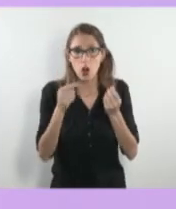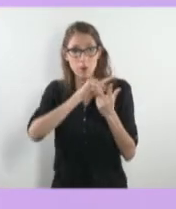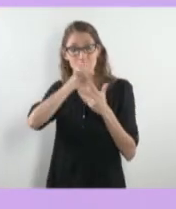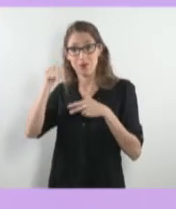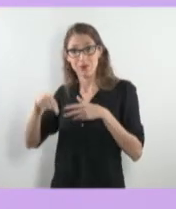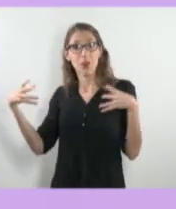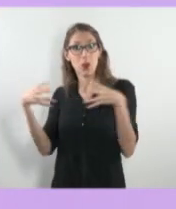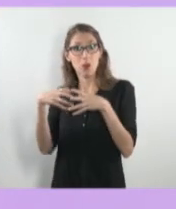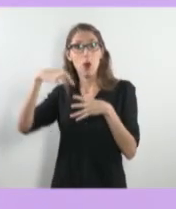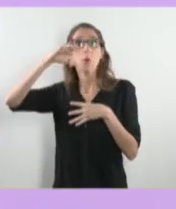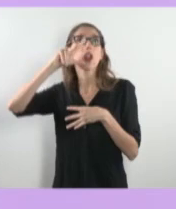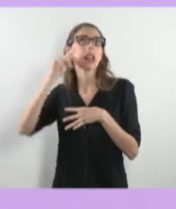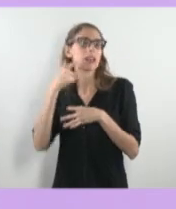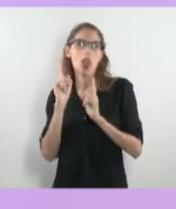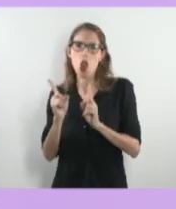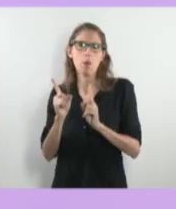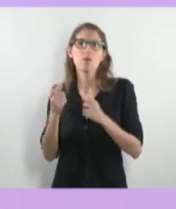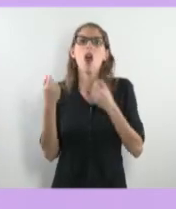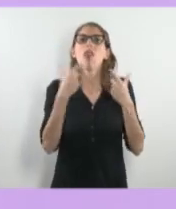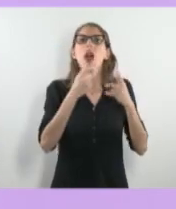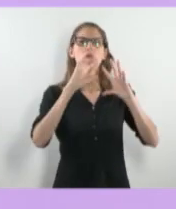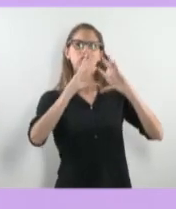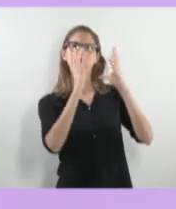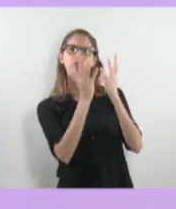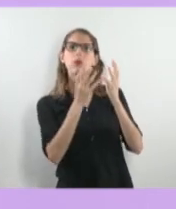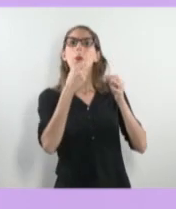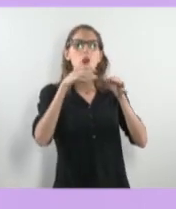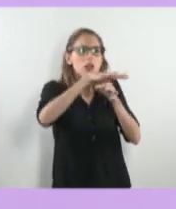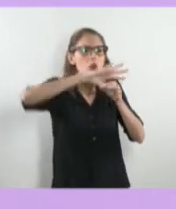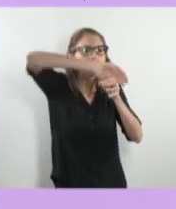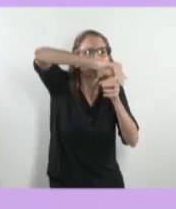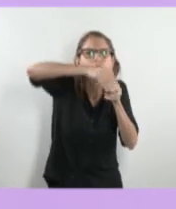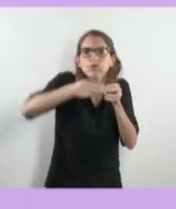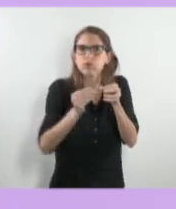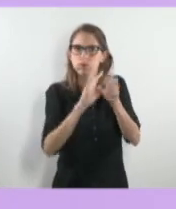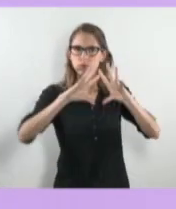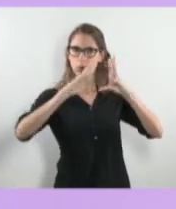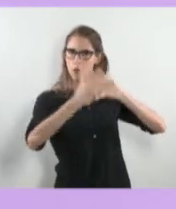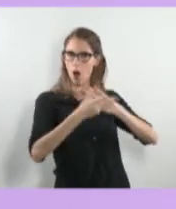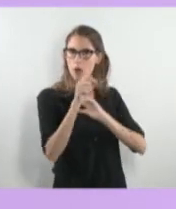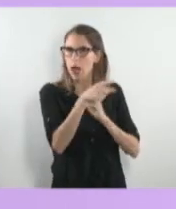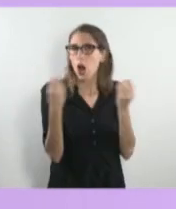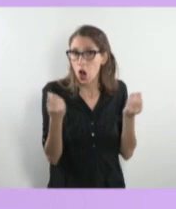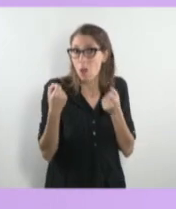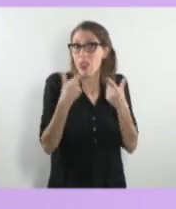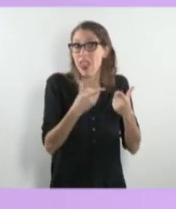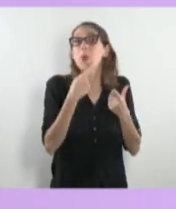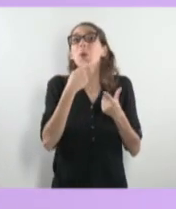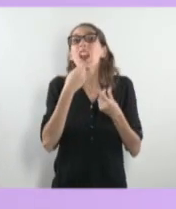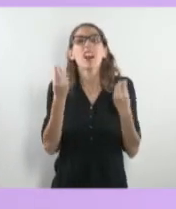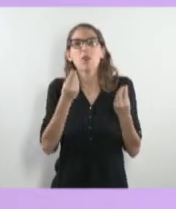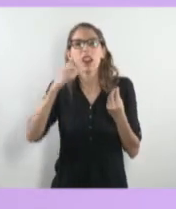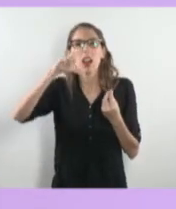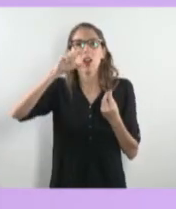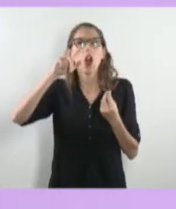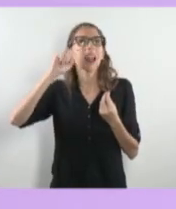función que tiene que ver con sostén, con dar estructura, ¿no? Con dar soporte, como por ejemplo el colágeno, la queratina, que son